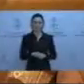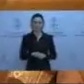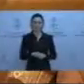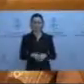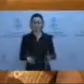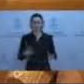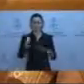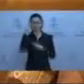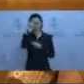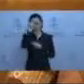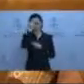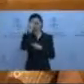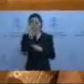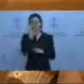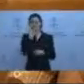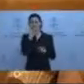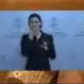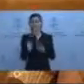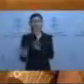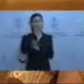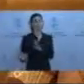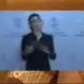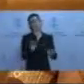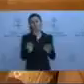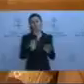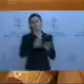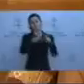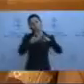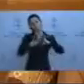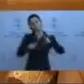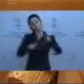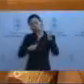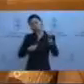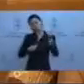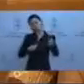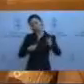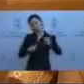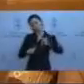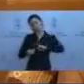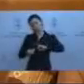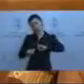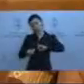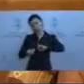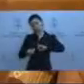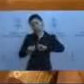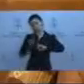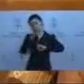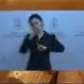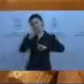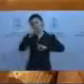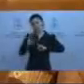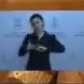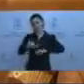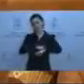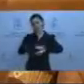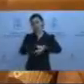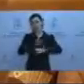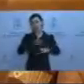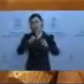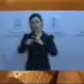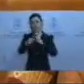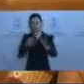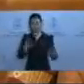Yo creo que si fuese usted diría, procuraré aplicarme a mí mismo lo que muchas veces en este salón de plenos digo del buen gobierno y de la